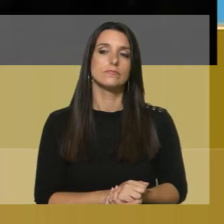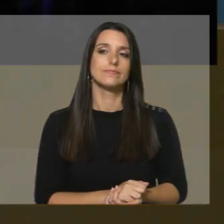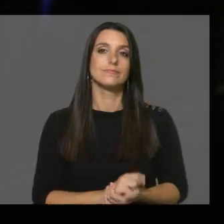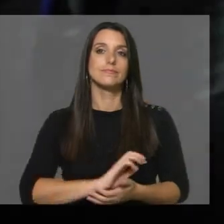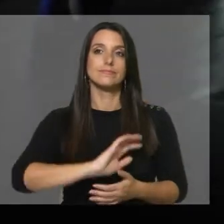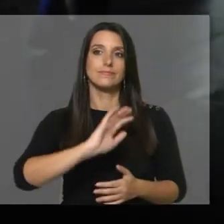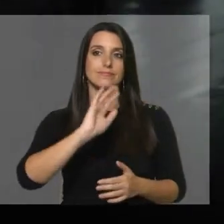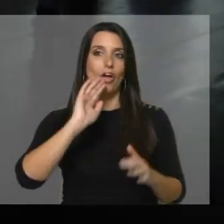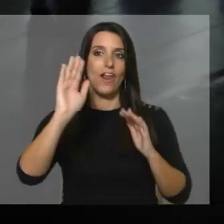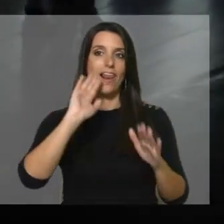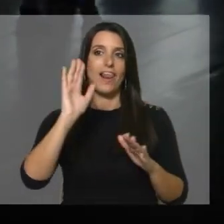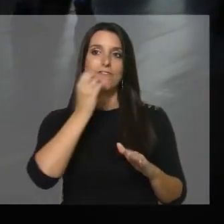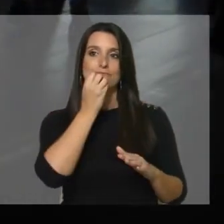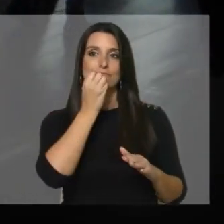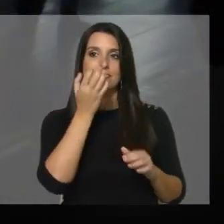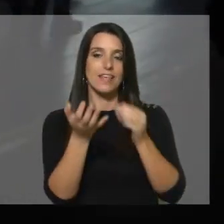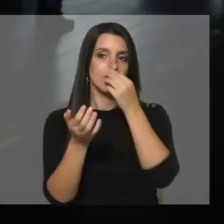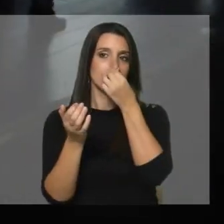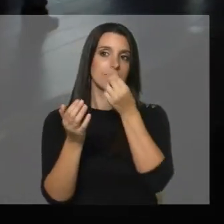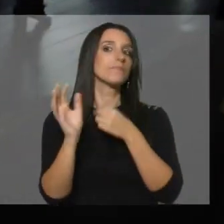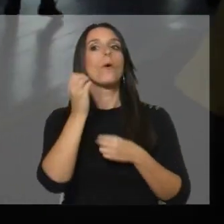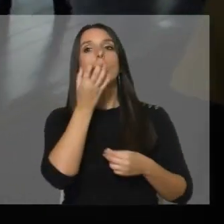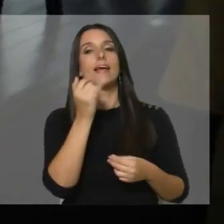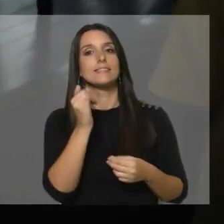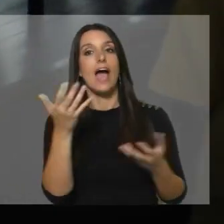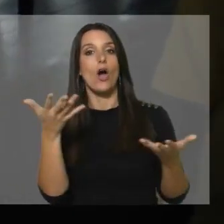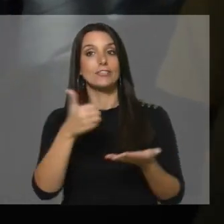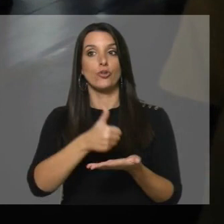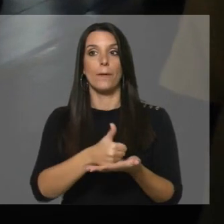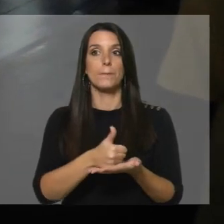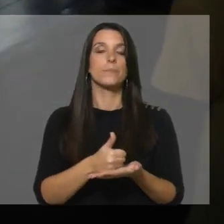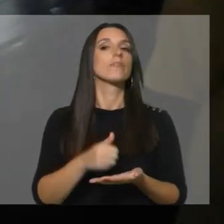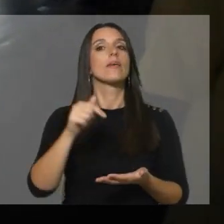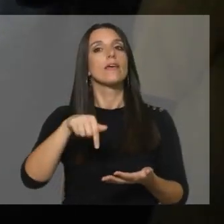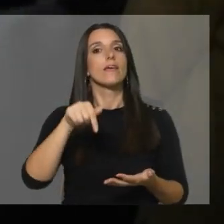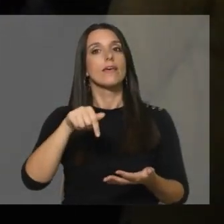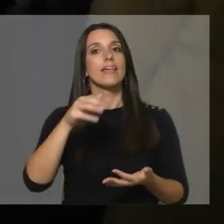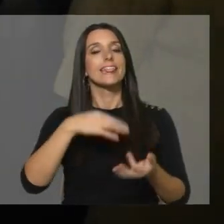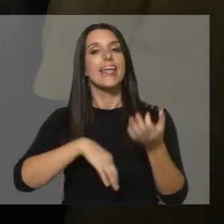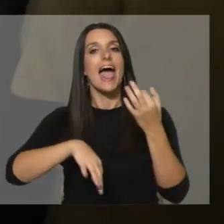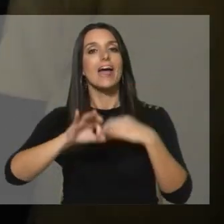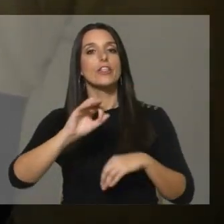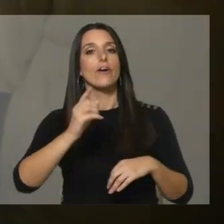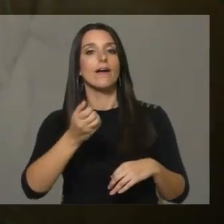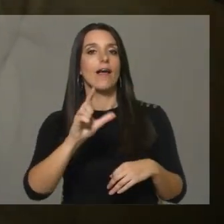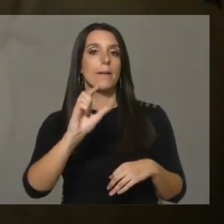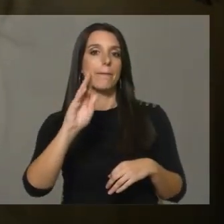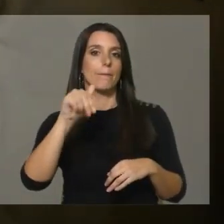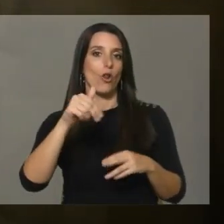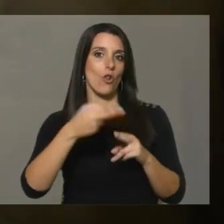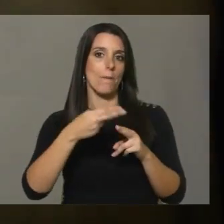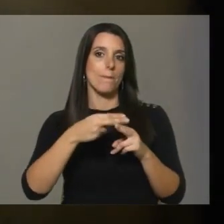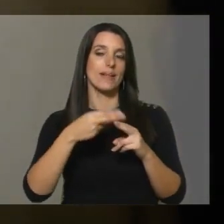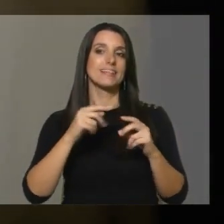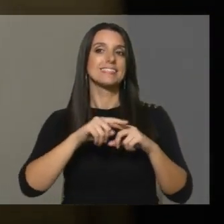Hola, bueno, Leo, Gabriela, ¿cómo están? Sí, estamos acá en el Teatro El Galpón, en la